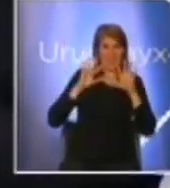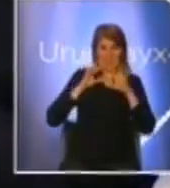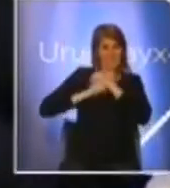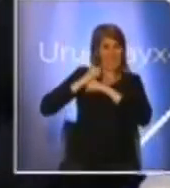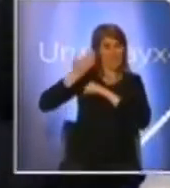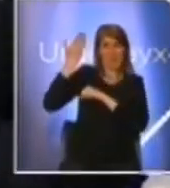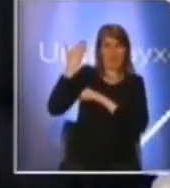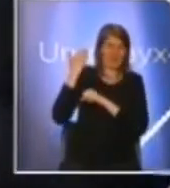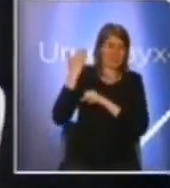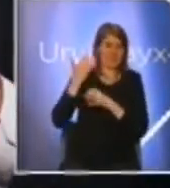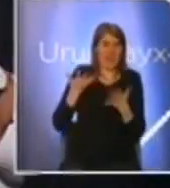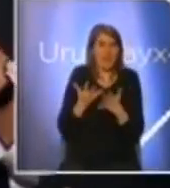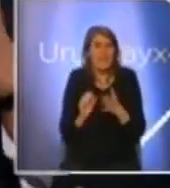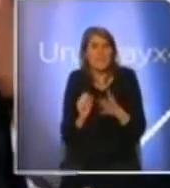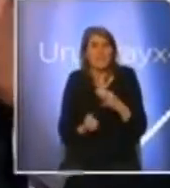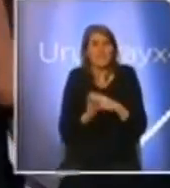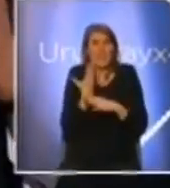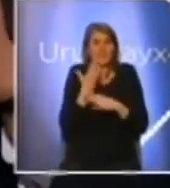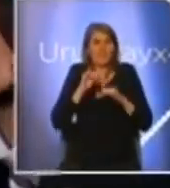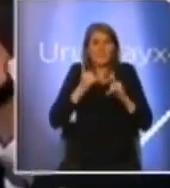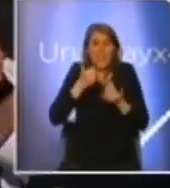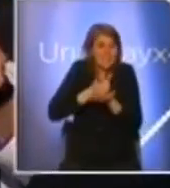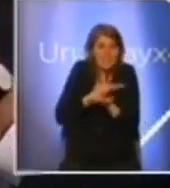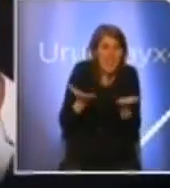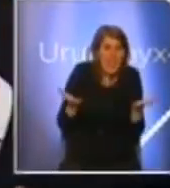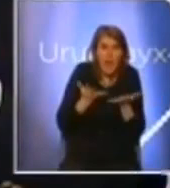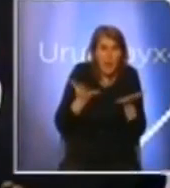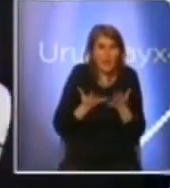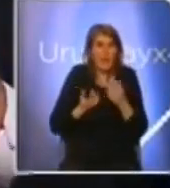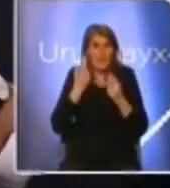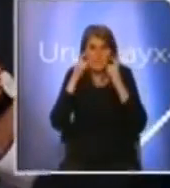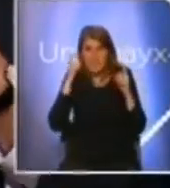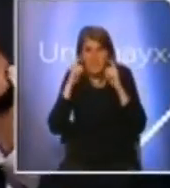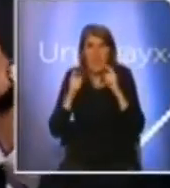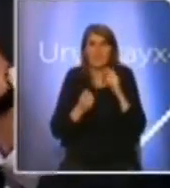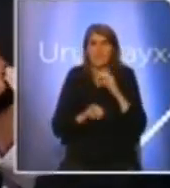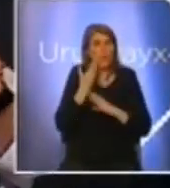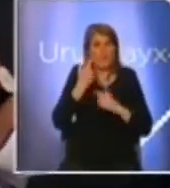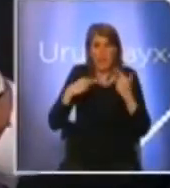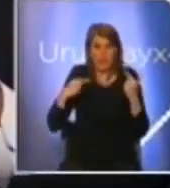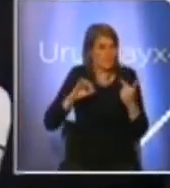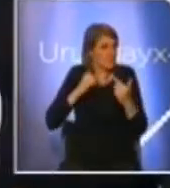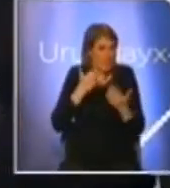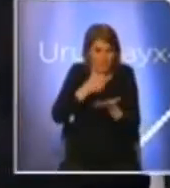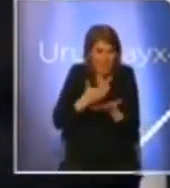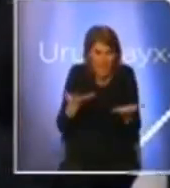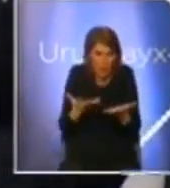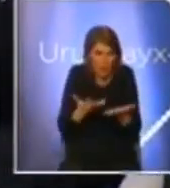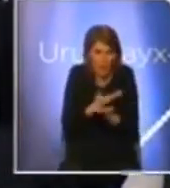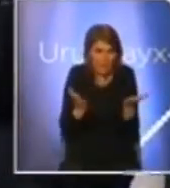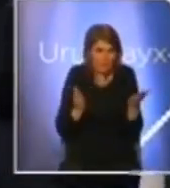hablando del tema de innovación. El tema de innovación está arriba de la mesa. El tema de los emprendimientos, el tema del emprendedurismo está arriba de la mesa. Es parte